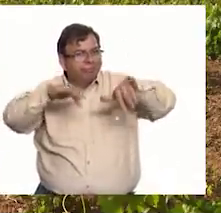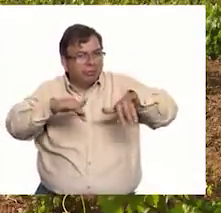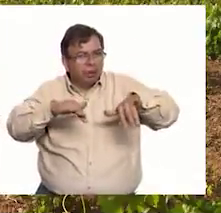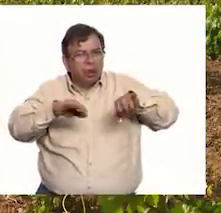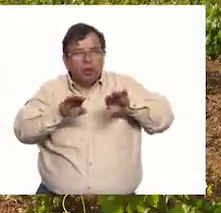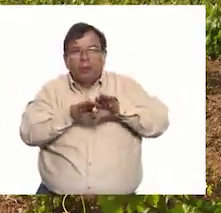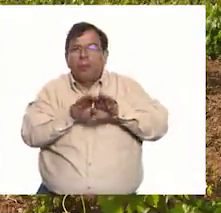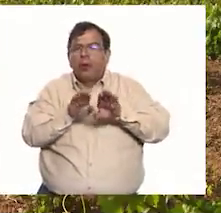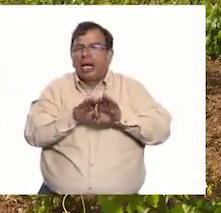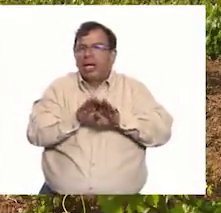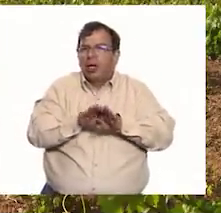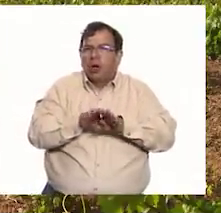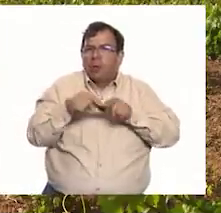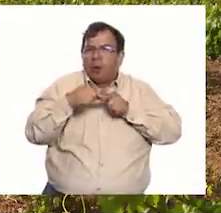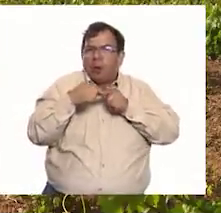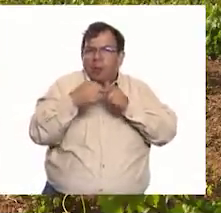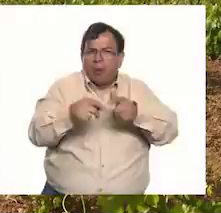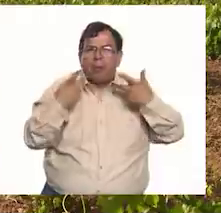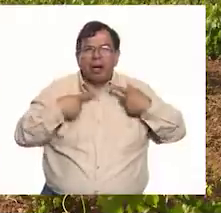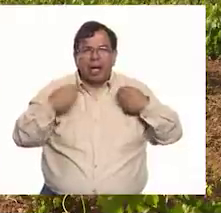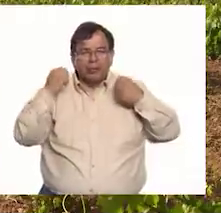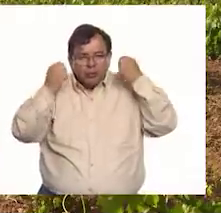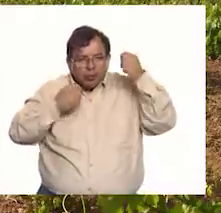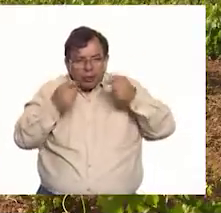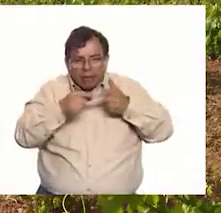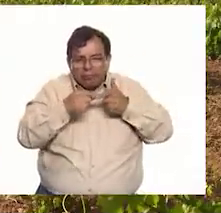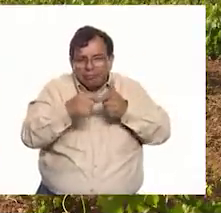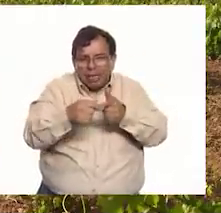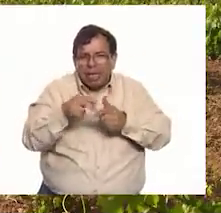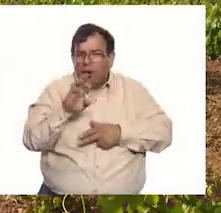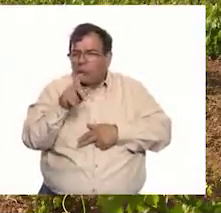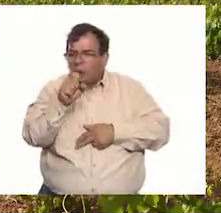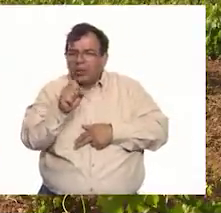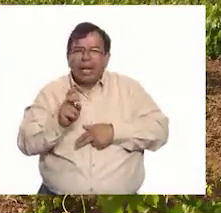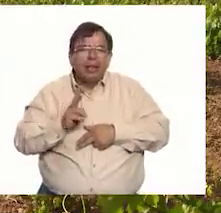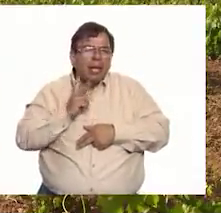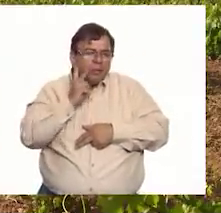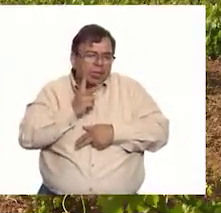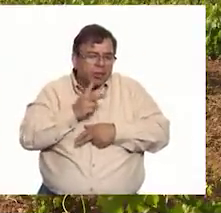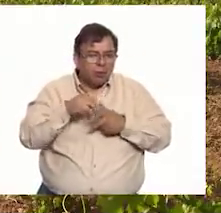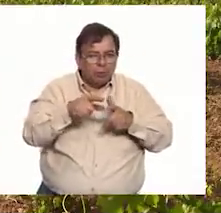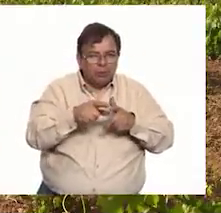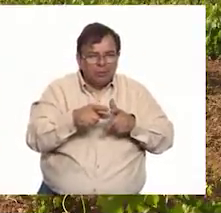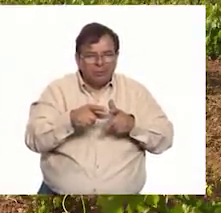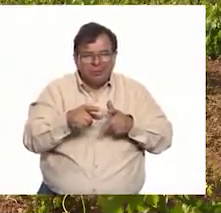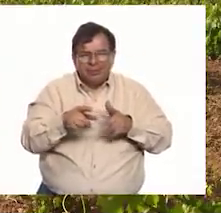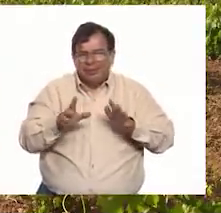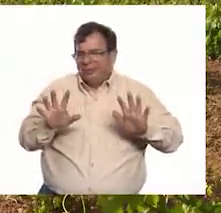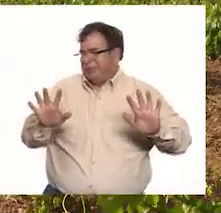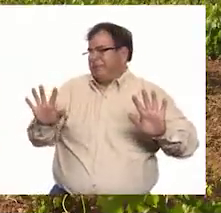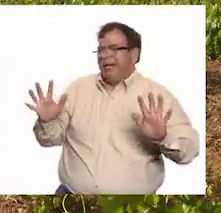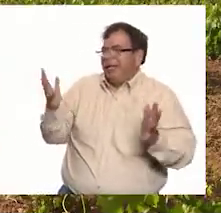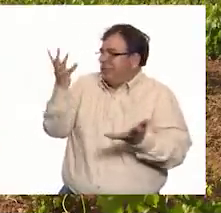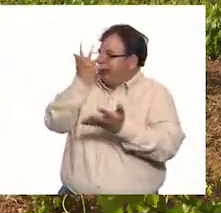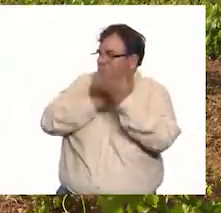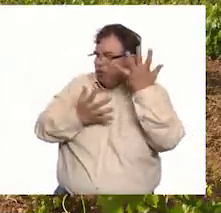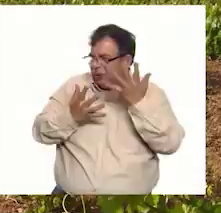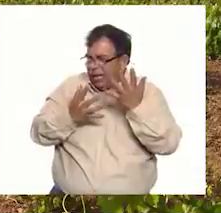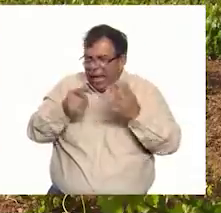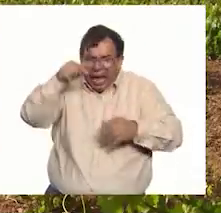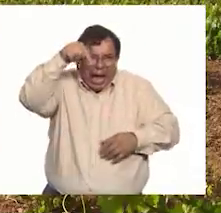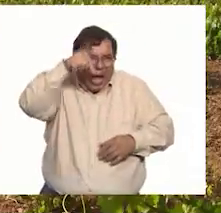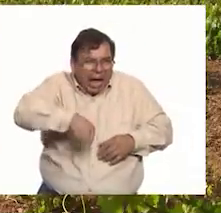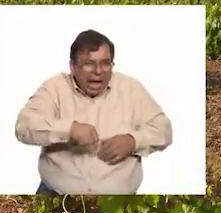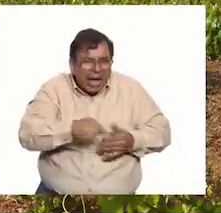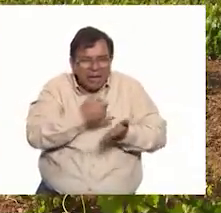Ya que se ha planeado una ruta que pueden seguir los turistas llamada la Ruta del Vino. Maestra, creo que estoy un poco perdida. Estamos en un lugar donde